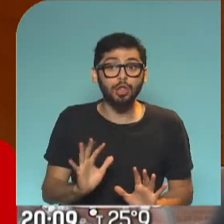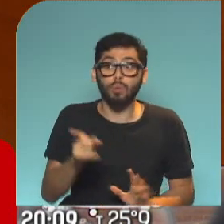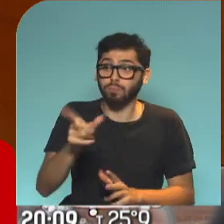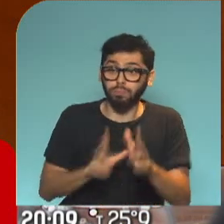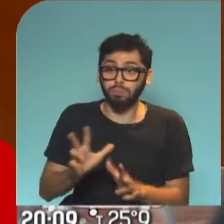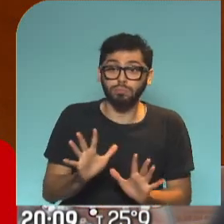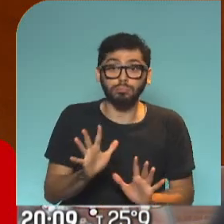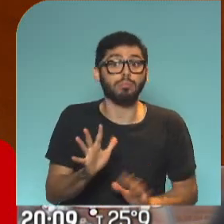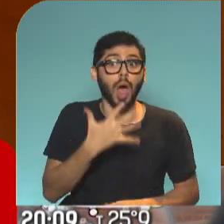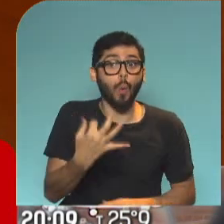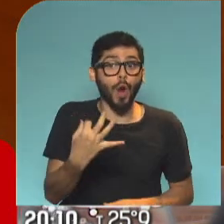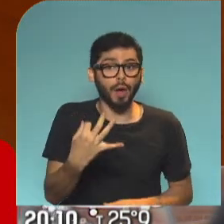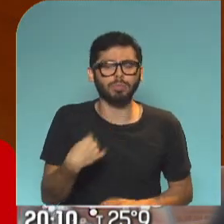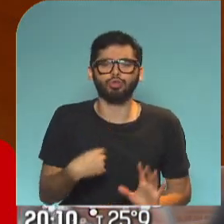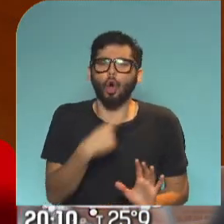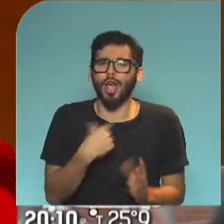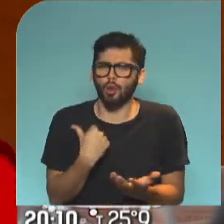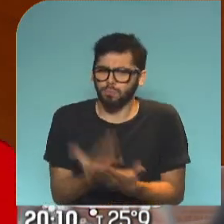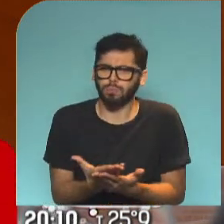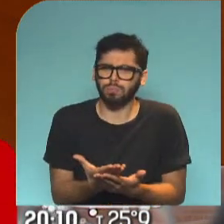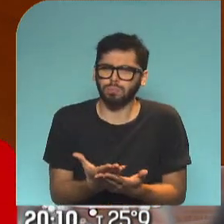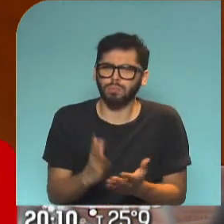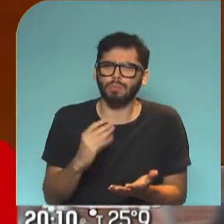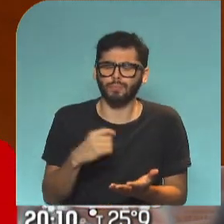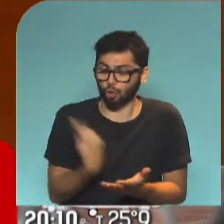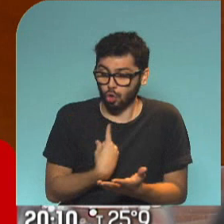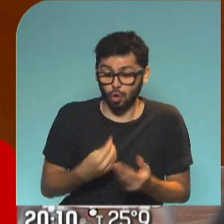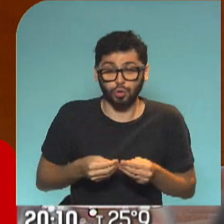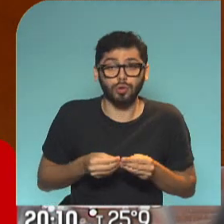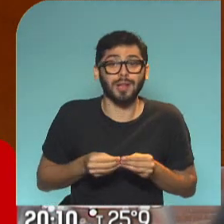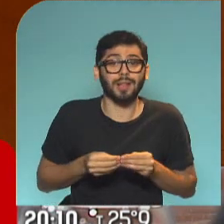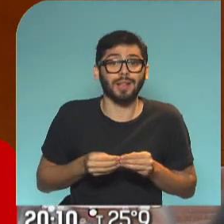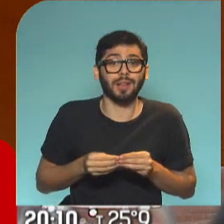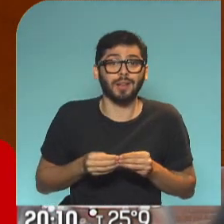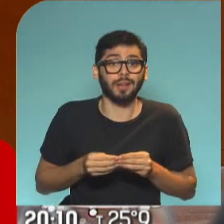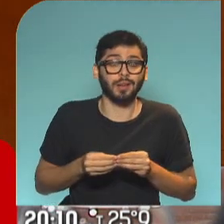lo que plantean pero también quiero plantear que en esta gestión que iniciamos nosotros